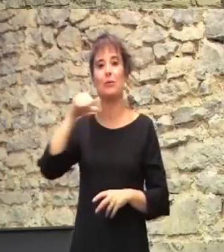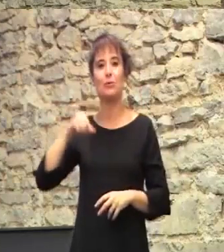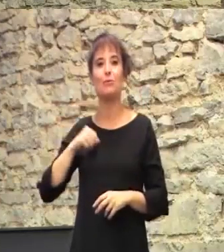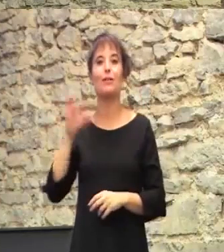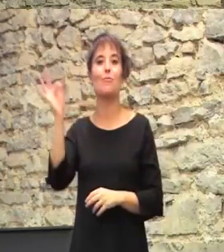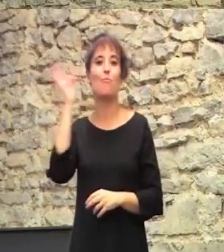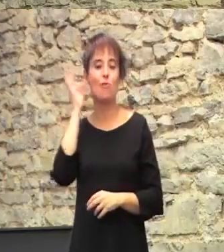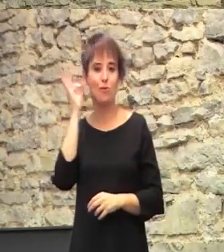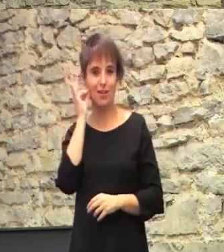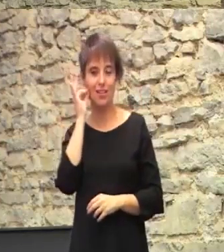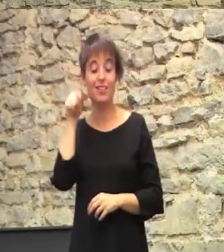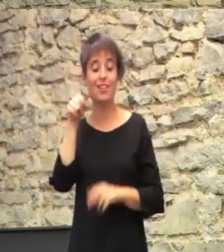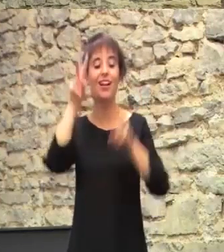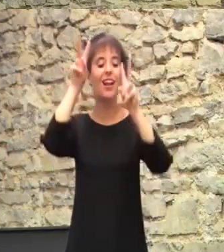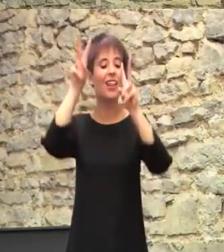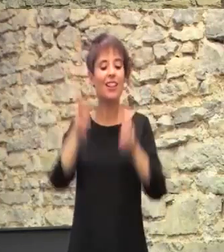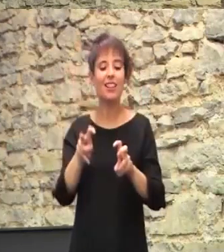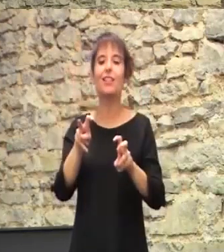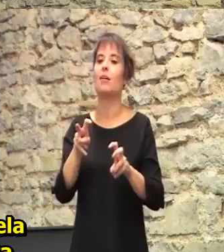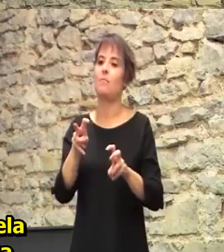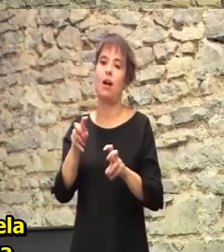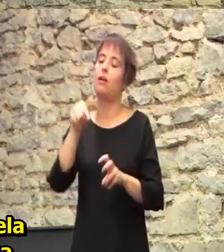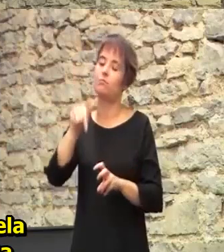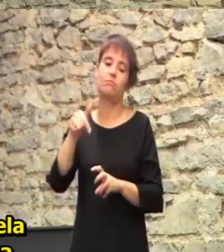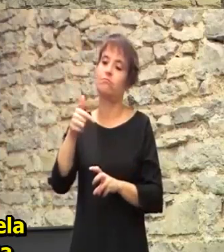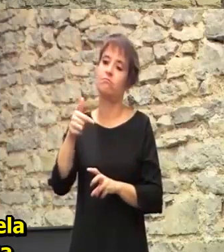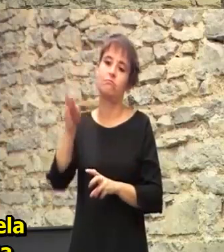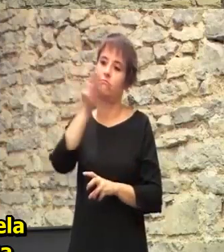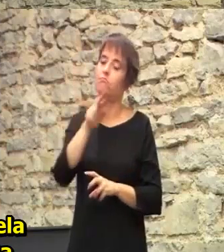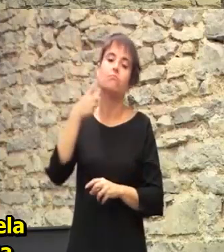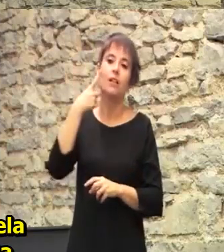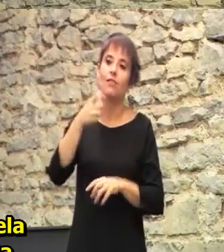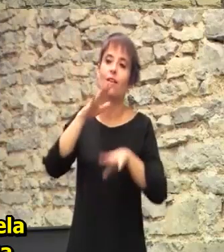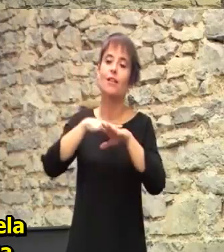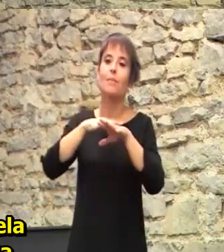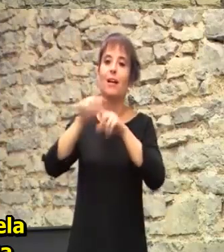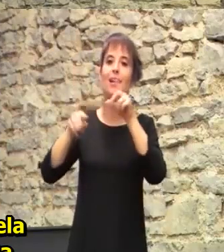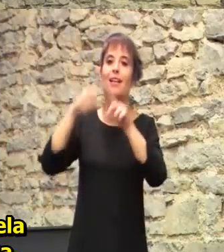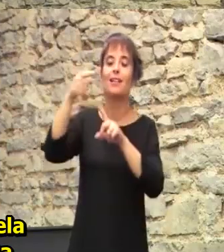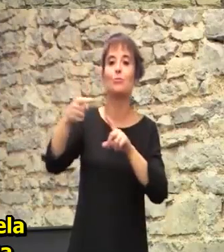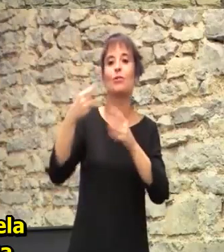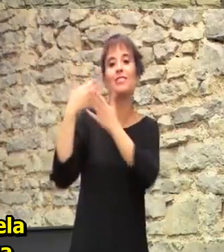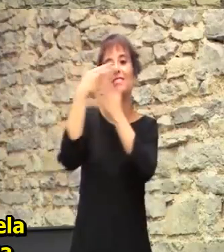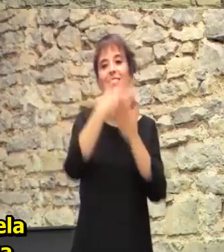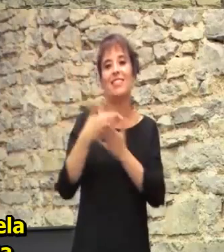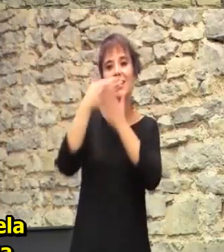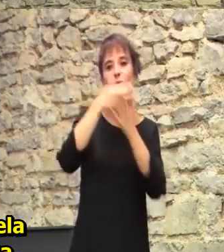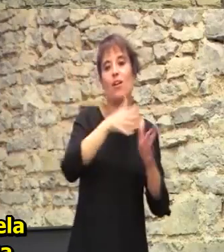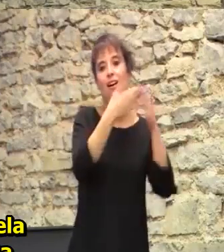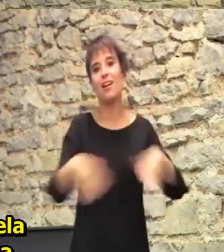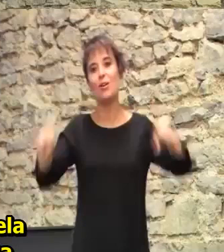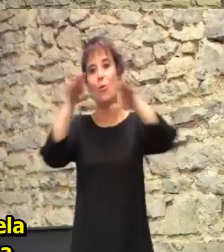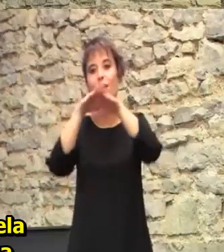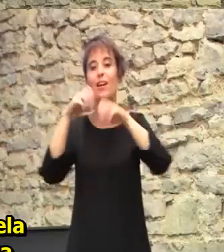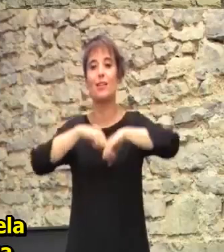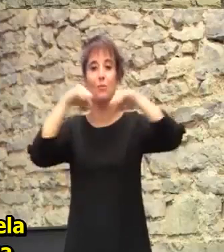las mujeres un tema por cierto muy pertinente para desarrollar en el marco de una escuela de igualdad y el